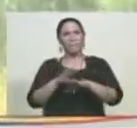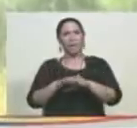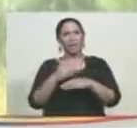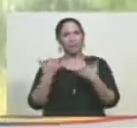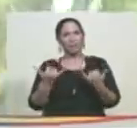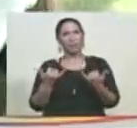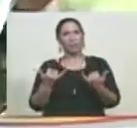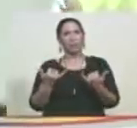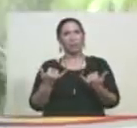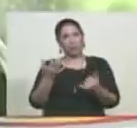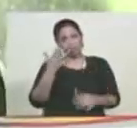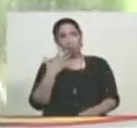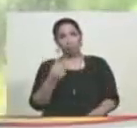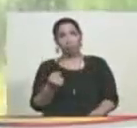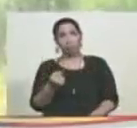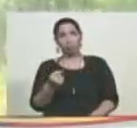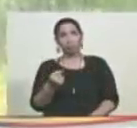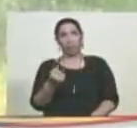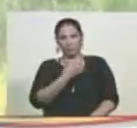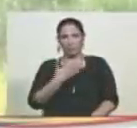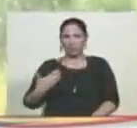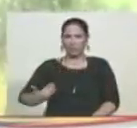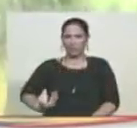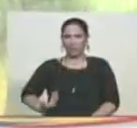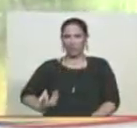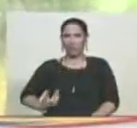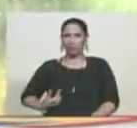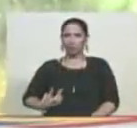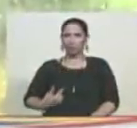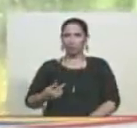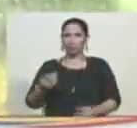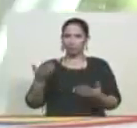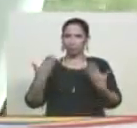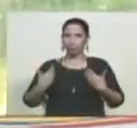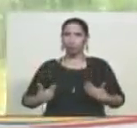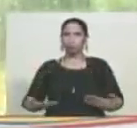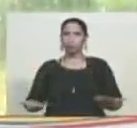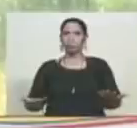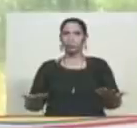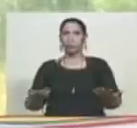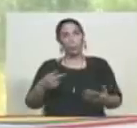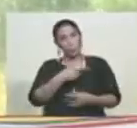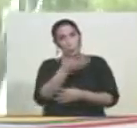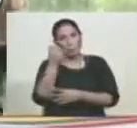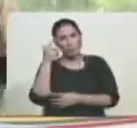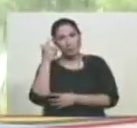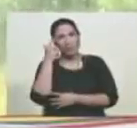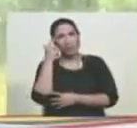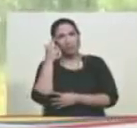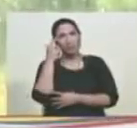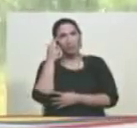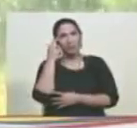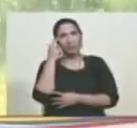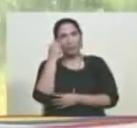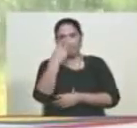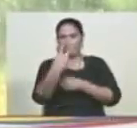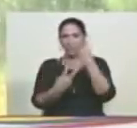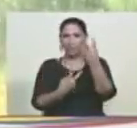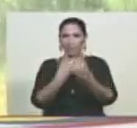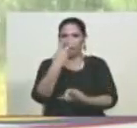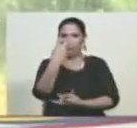como estos. Aquí lo entendemos por su investidura de presidente. Pero usted sabe que cuando lo visitamos en